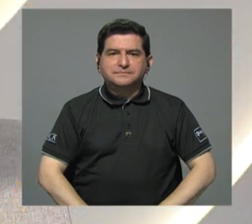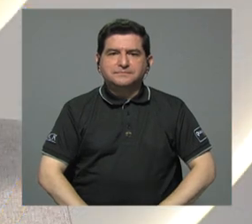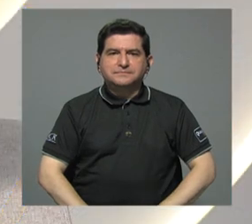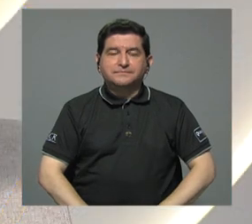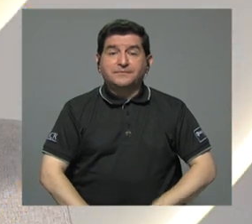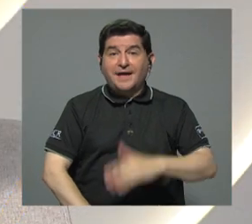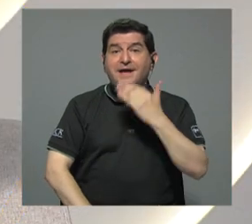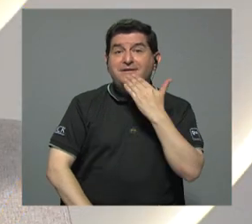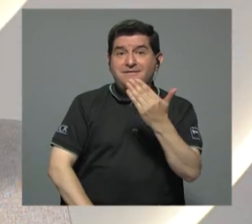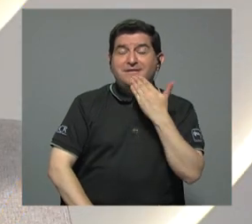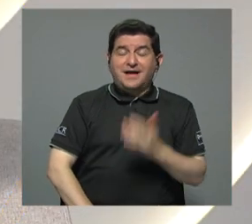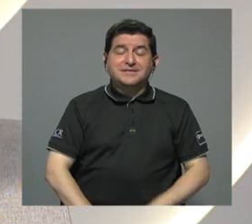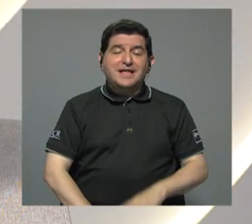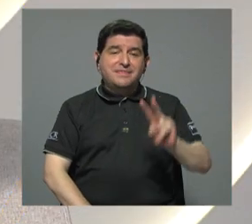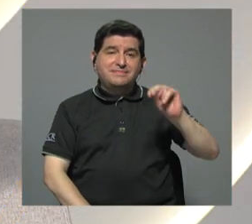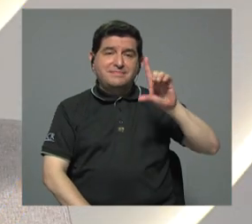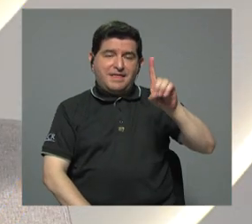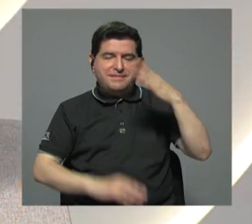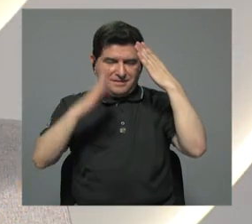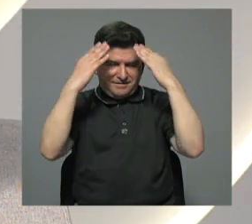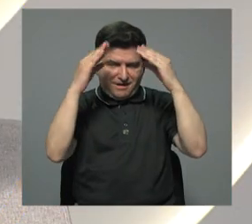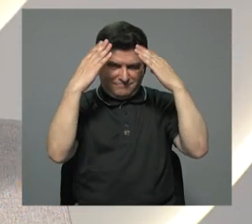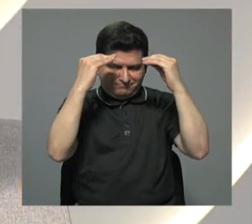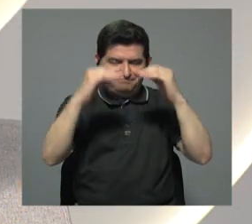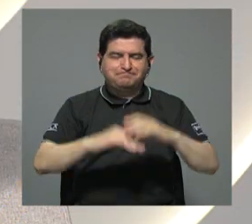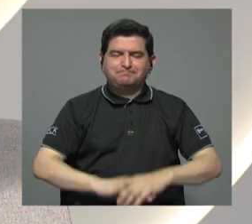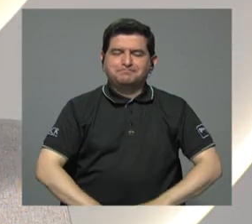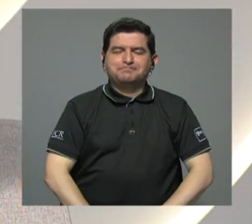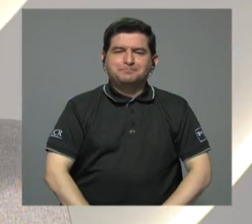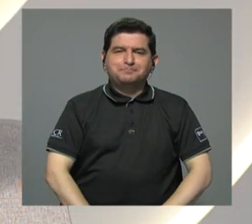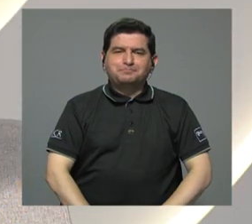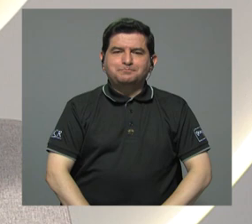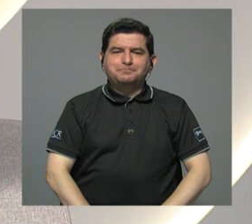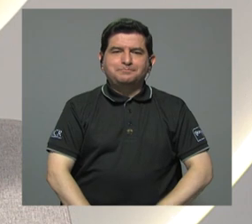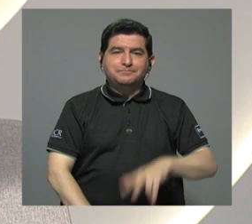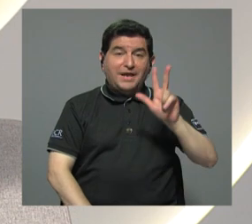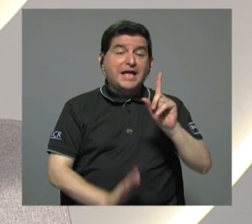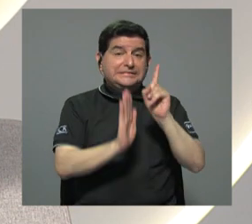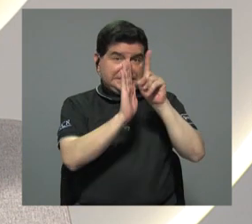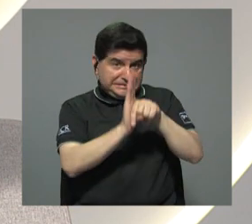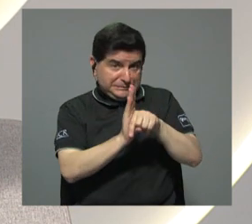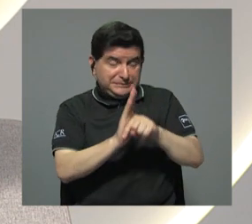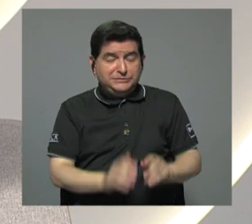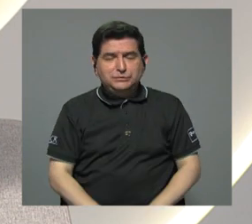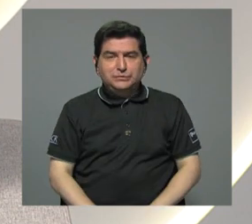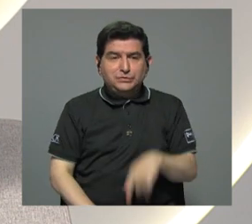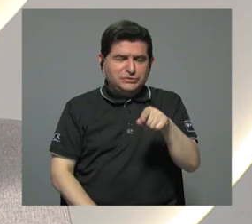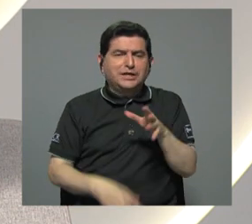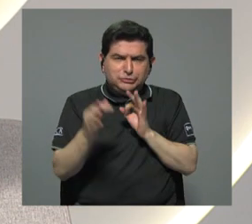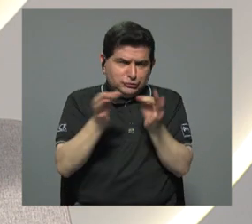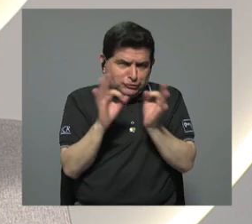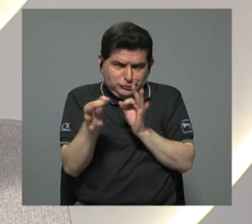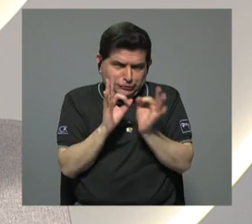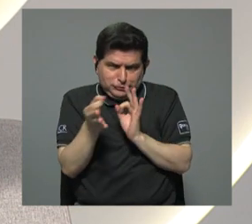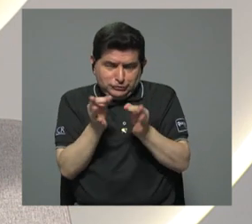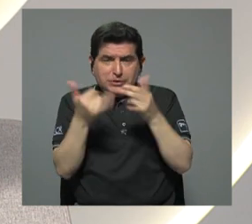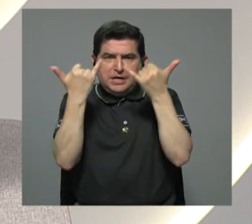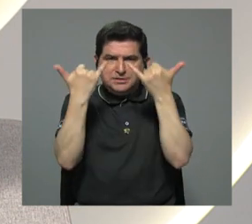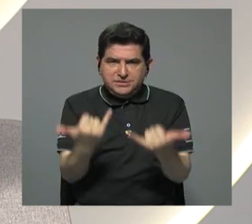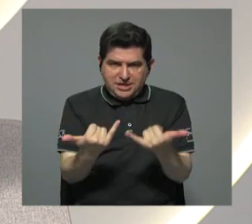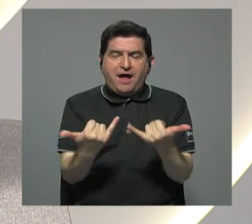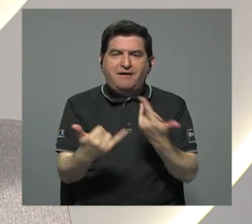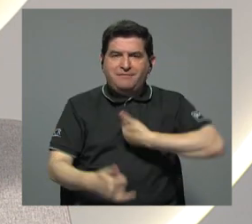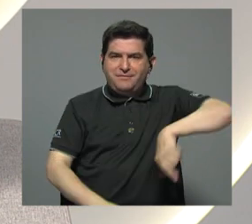gracias a natalia díaz por esta información en tres minutos vimos este explicativo y ya estamos